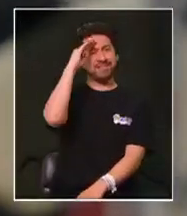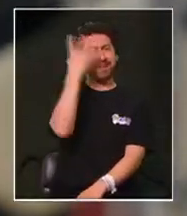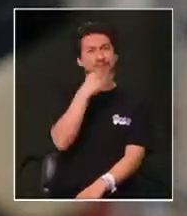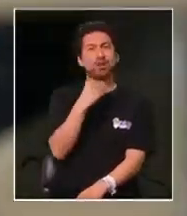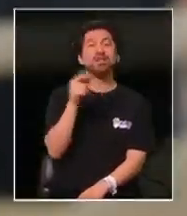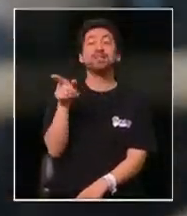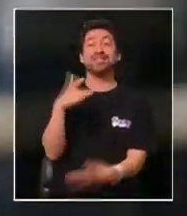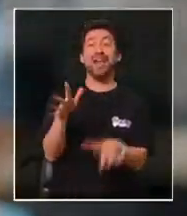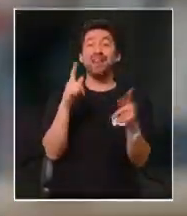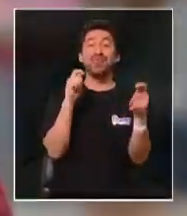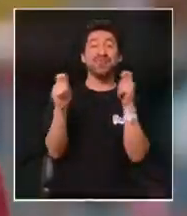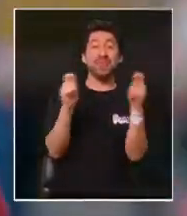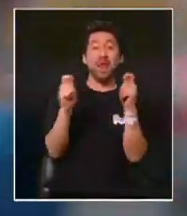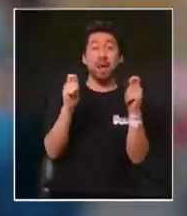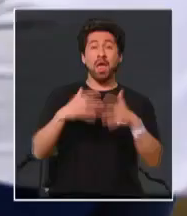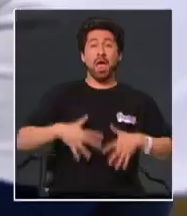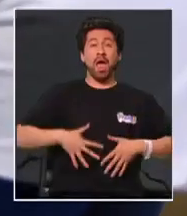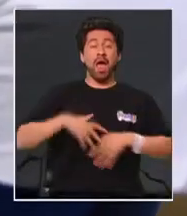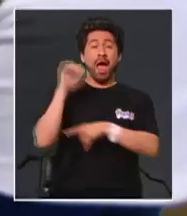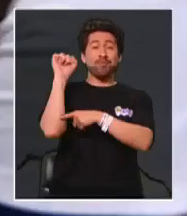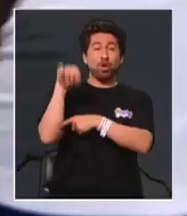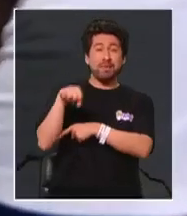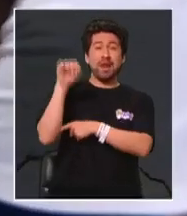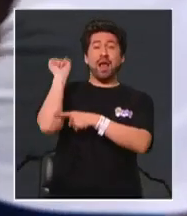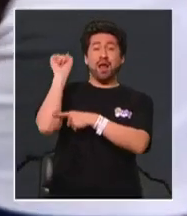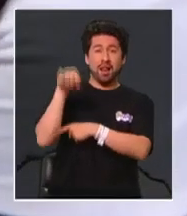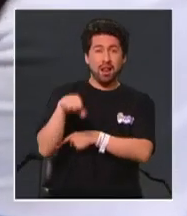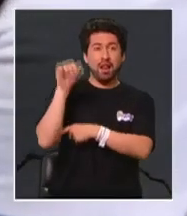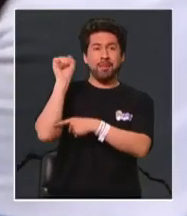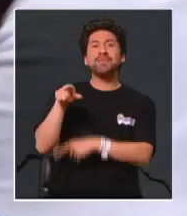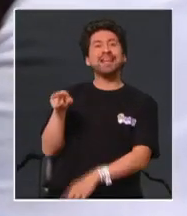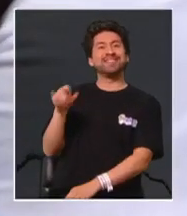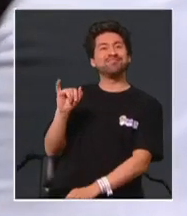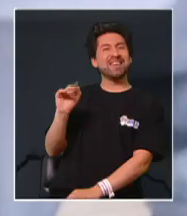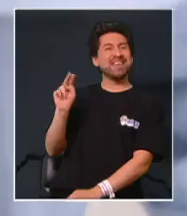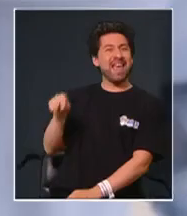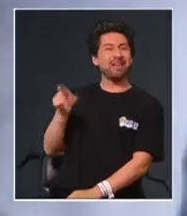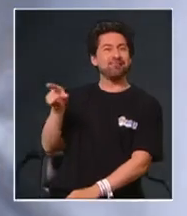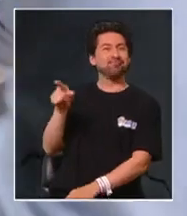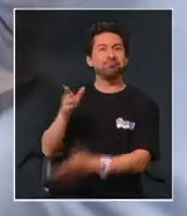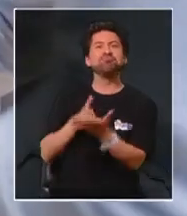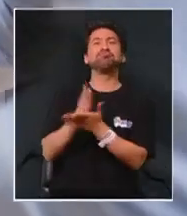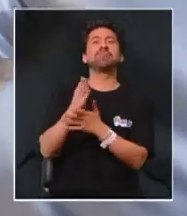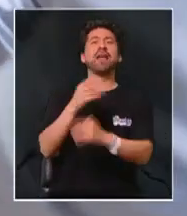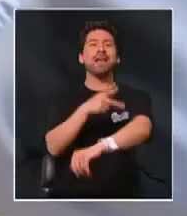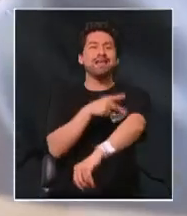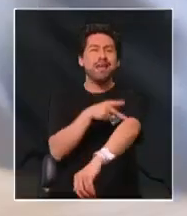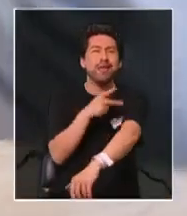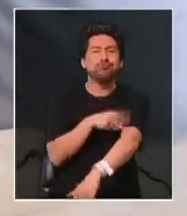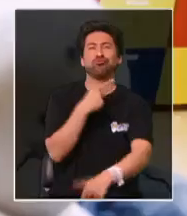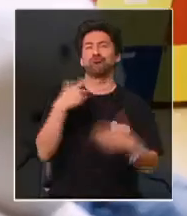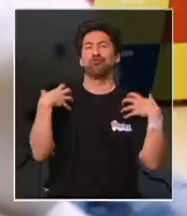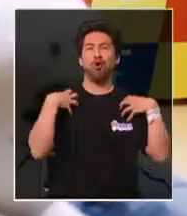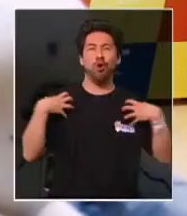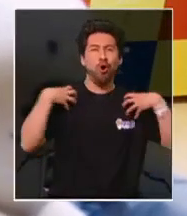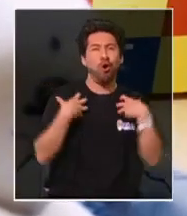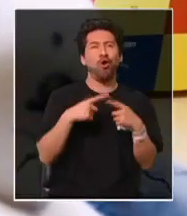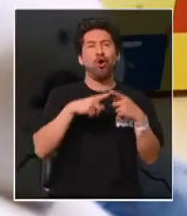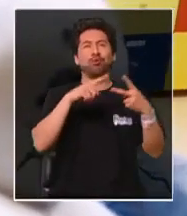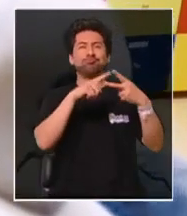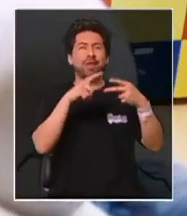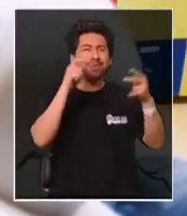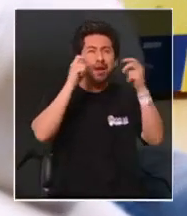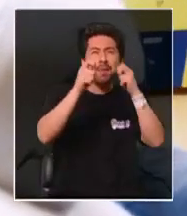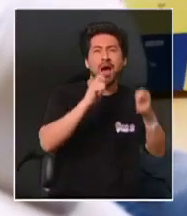terapia, abdominales. Y ahí Elian empezó con kinesiólogo, terapeuta,